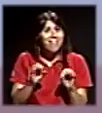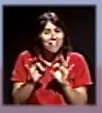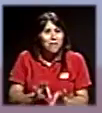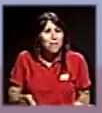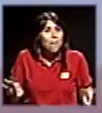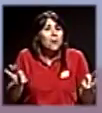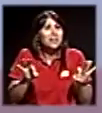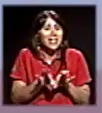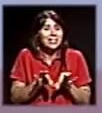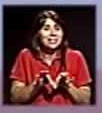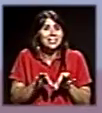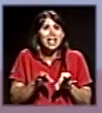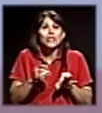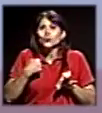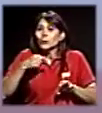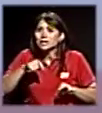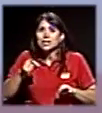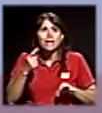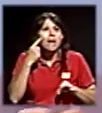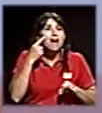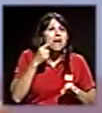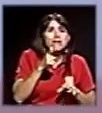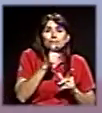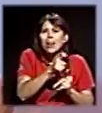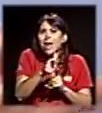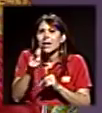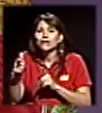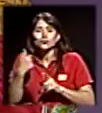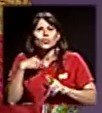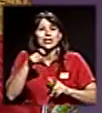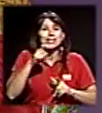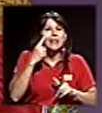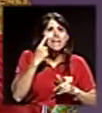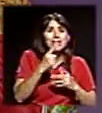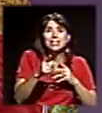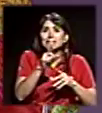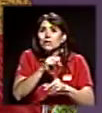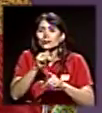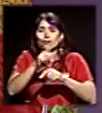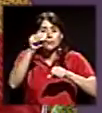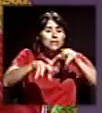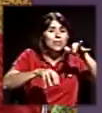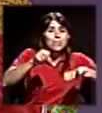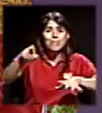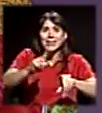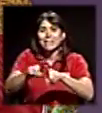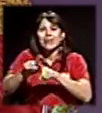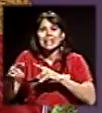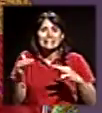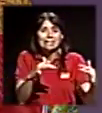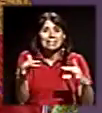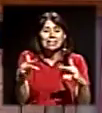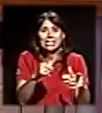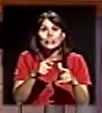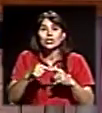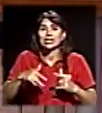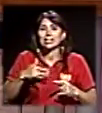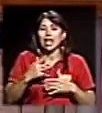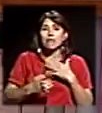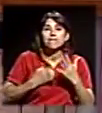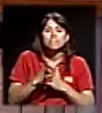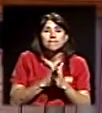decir con los balazos los los gases lacrimógenos y demás entonces eso se puede ser el Hombre de